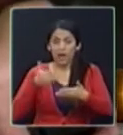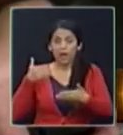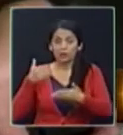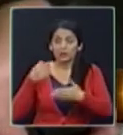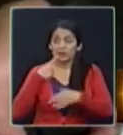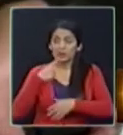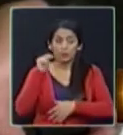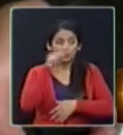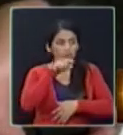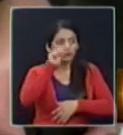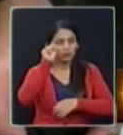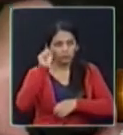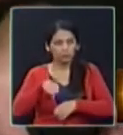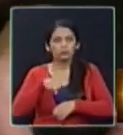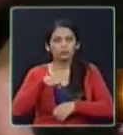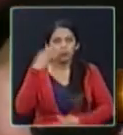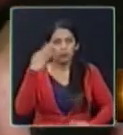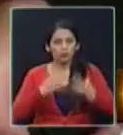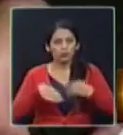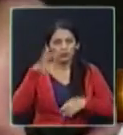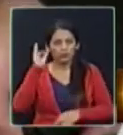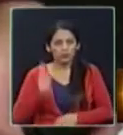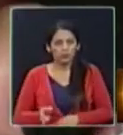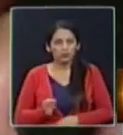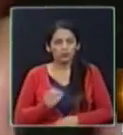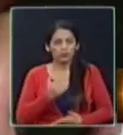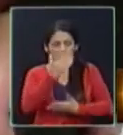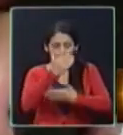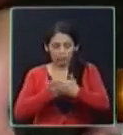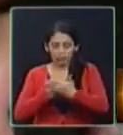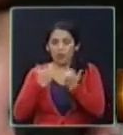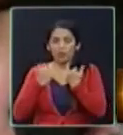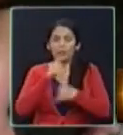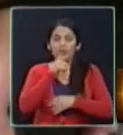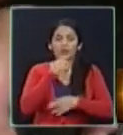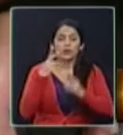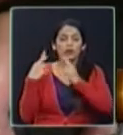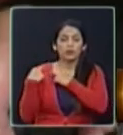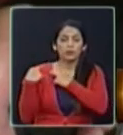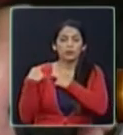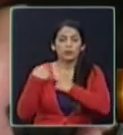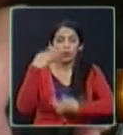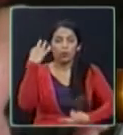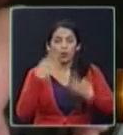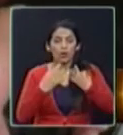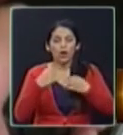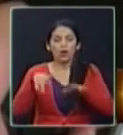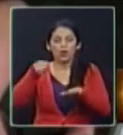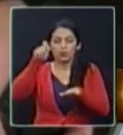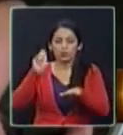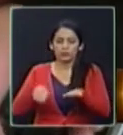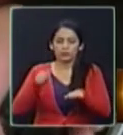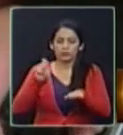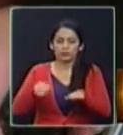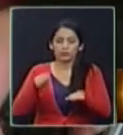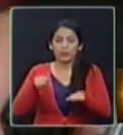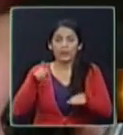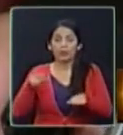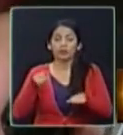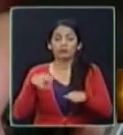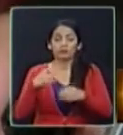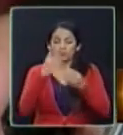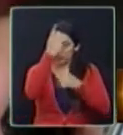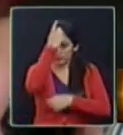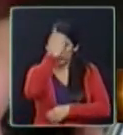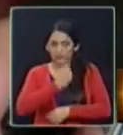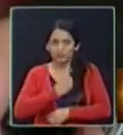juicio, y en este momento es la decisión de los jueces la que tiene que establecer si hay culpabilidad